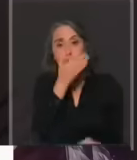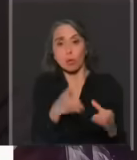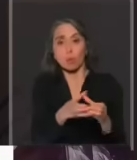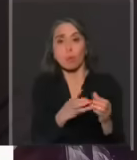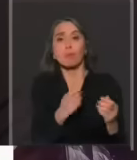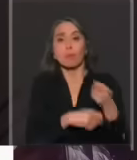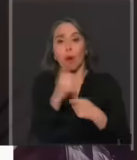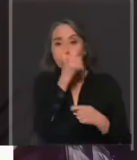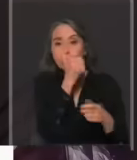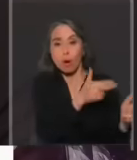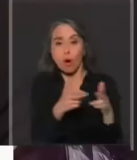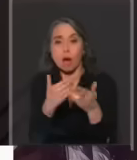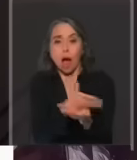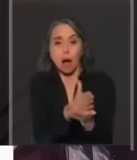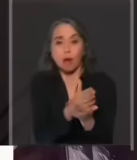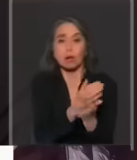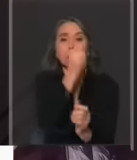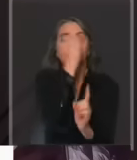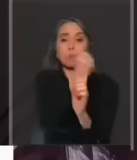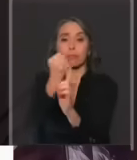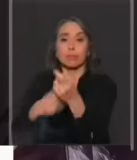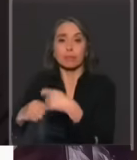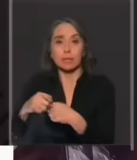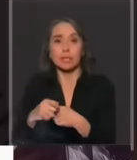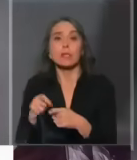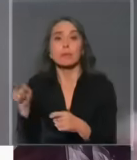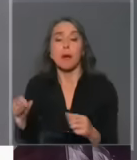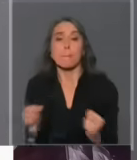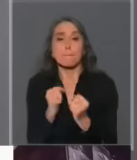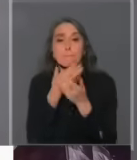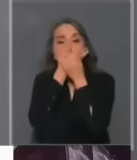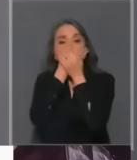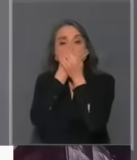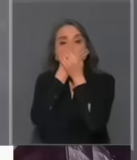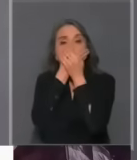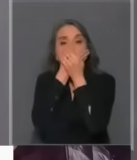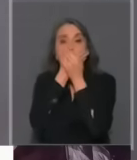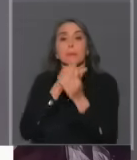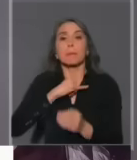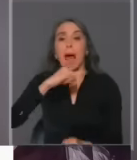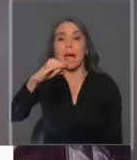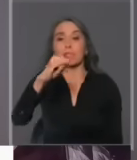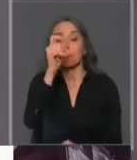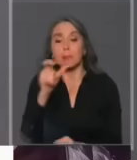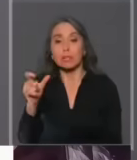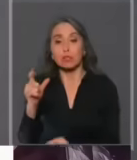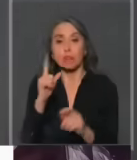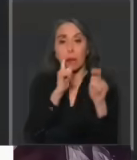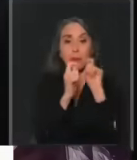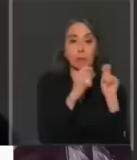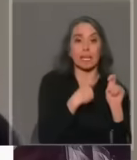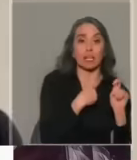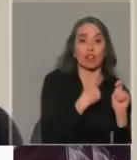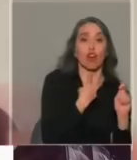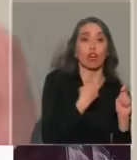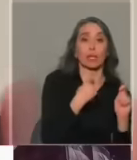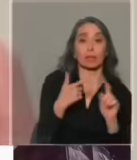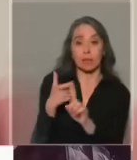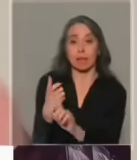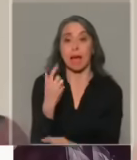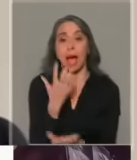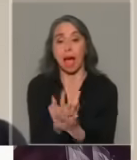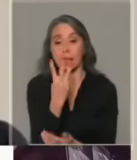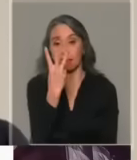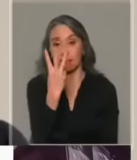organizado, que con estos hechos buscan amedrentar y amordazar para siempre a todo aquel que amenace sus intereses. Cuando tenemos